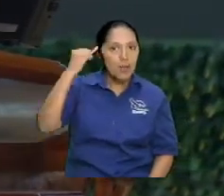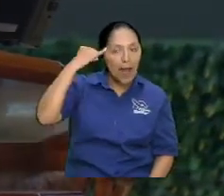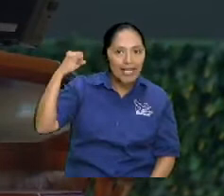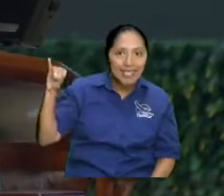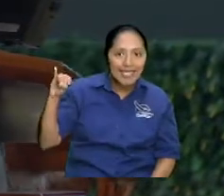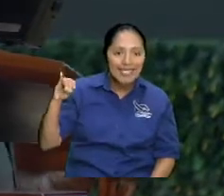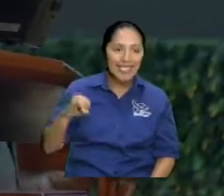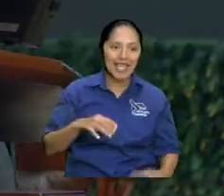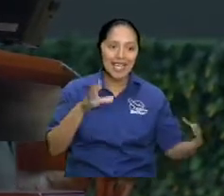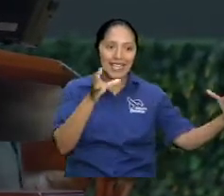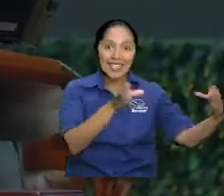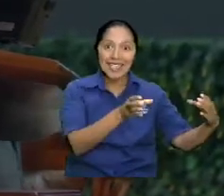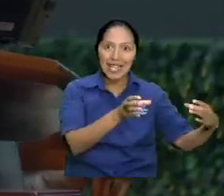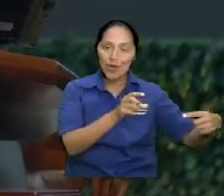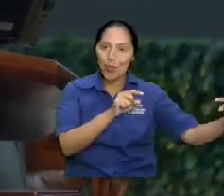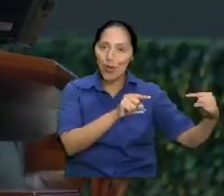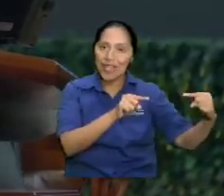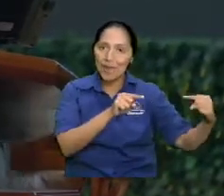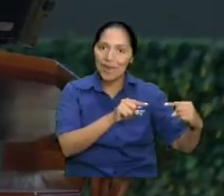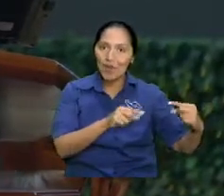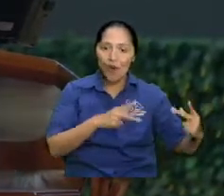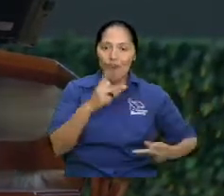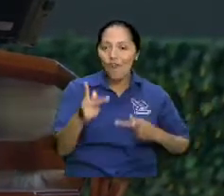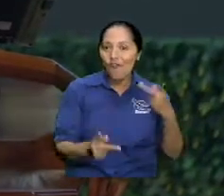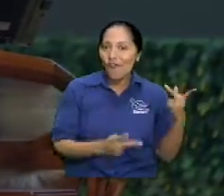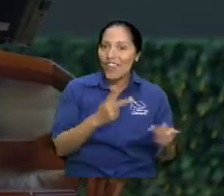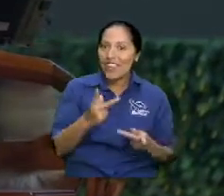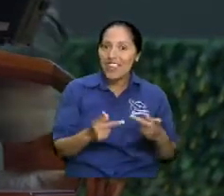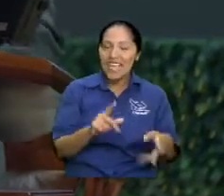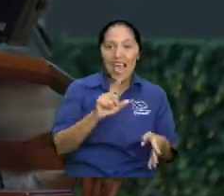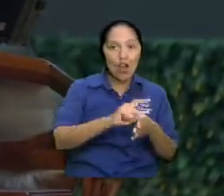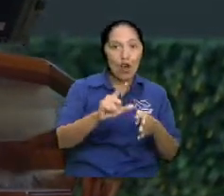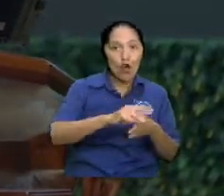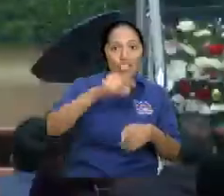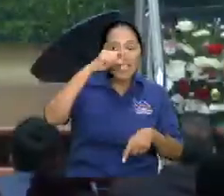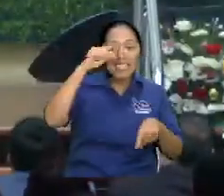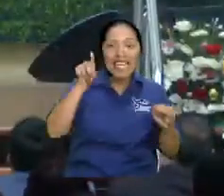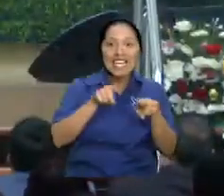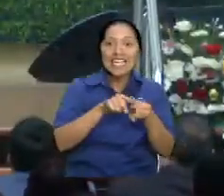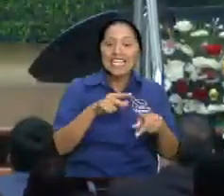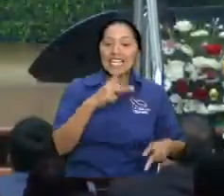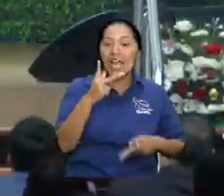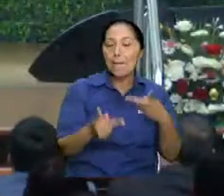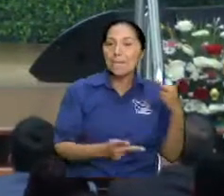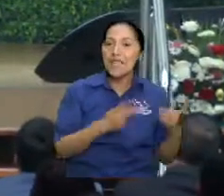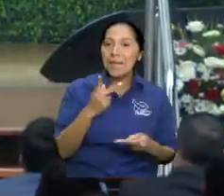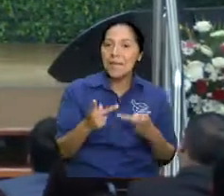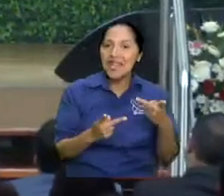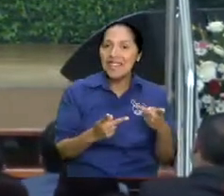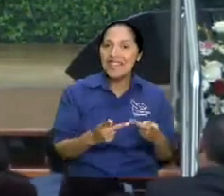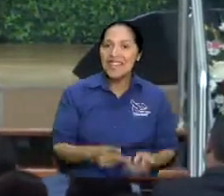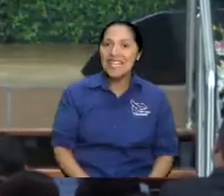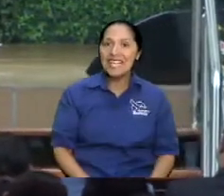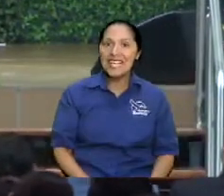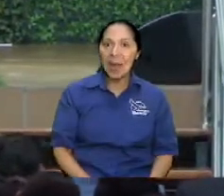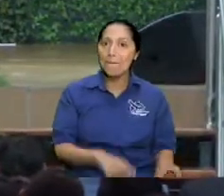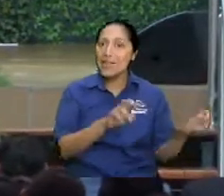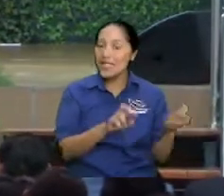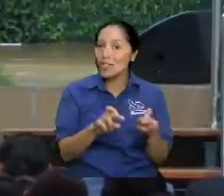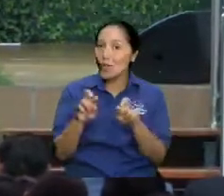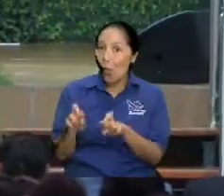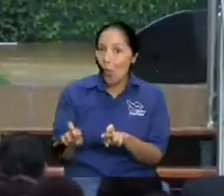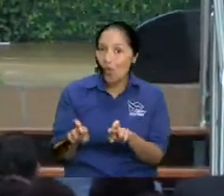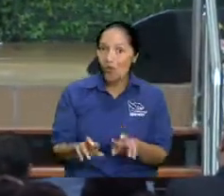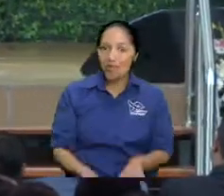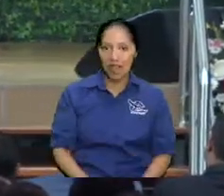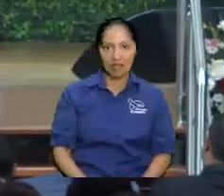el último tiempo van a haber movimientos llamados espirituales oscuros que van o que os van a tomar como mercancía. Y por eso